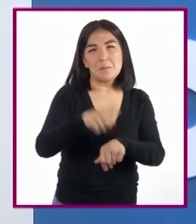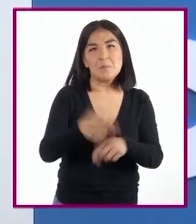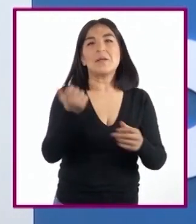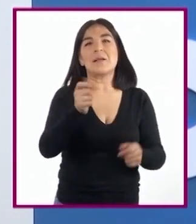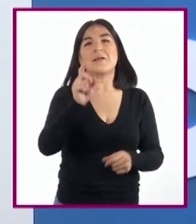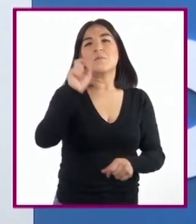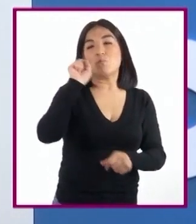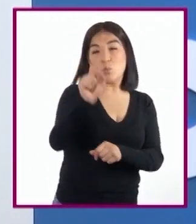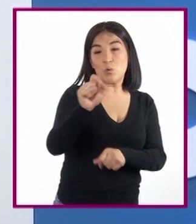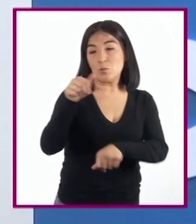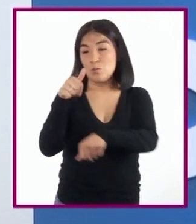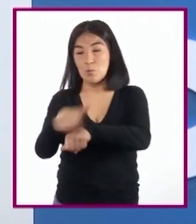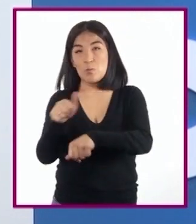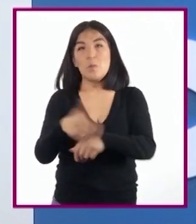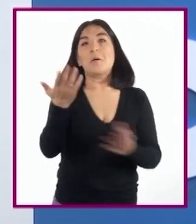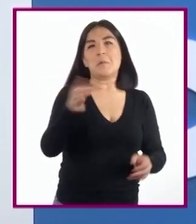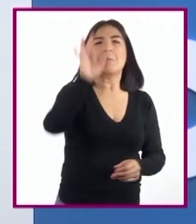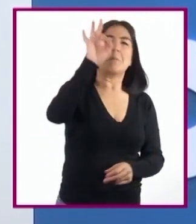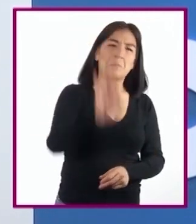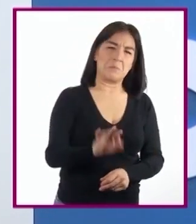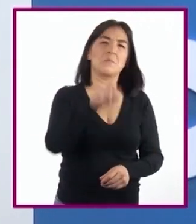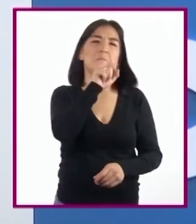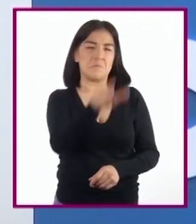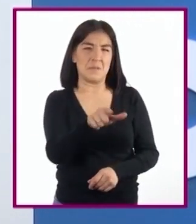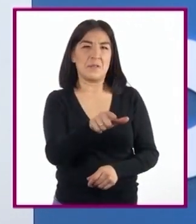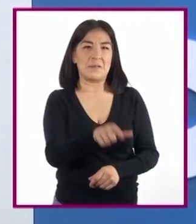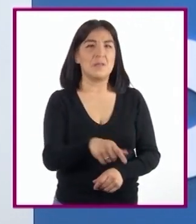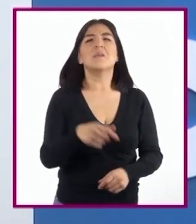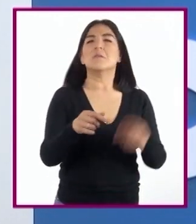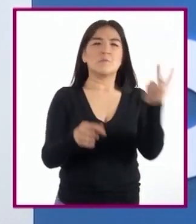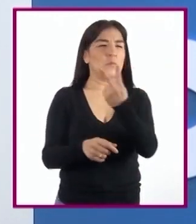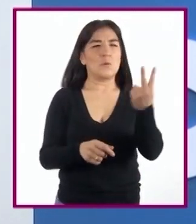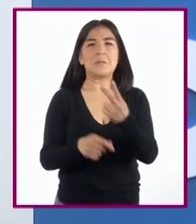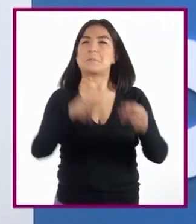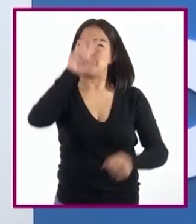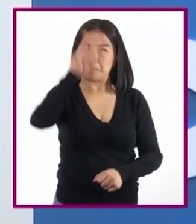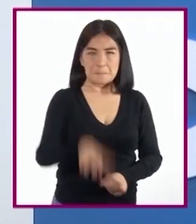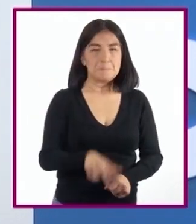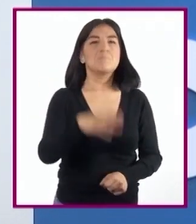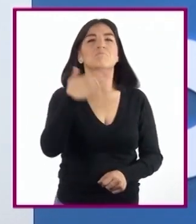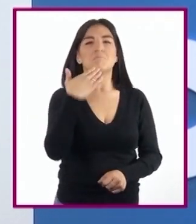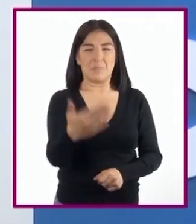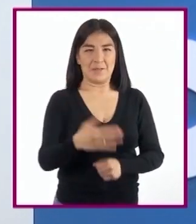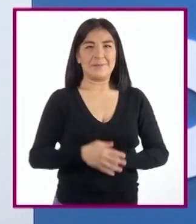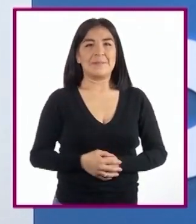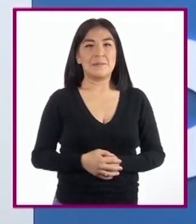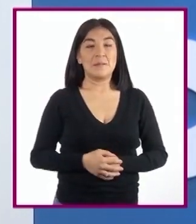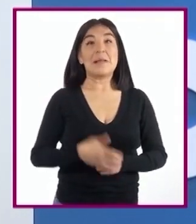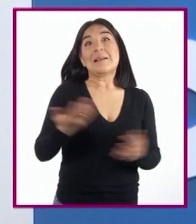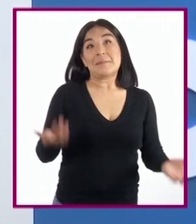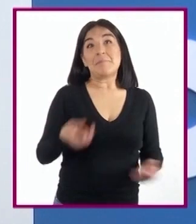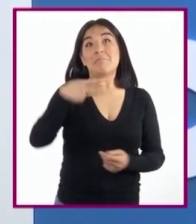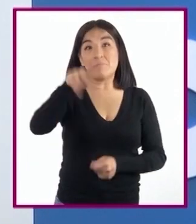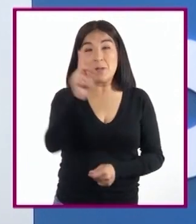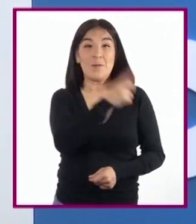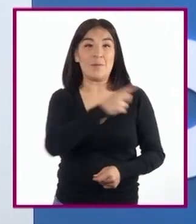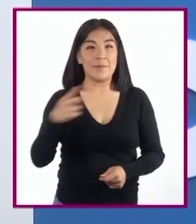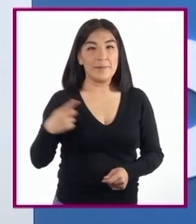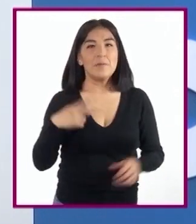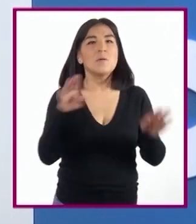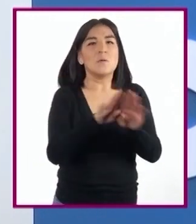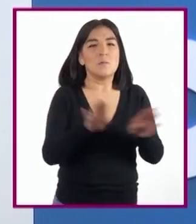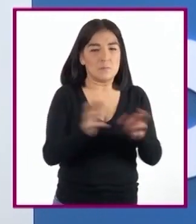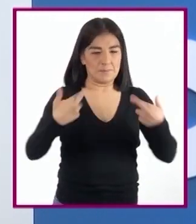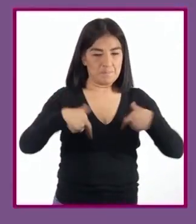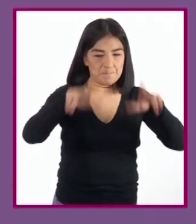decimal o como porcentaje, y todas serán correctas y verdaderas, siempre y cuando sean